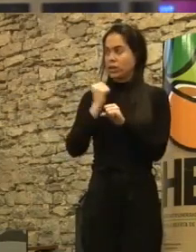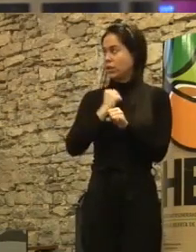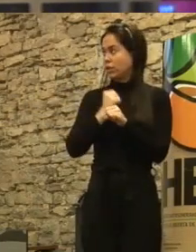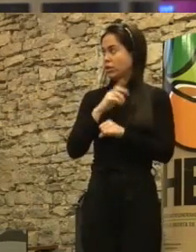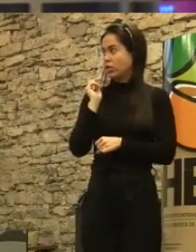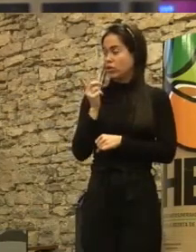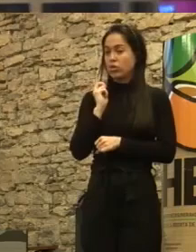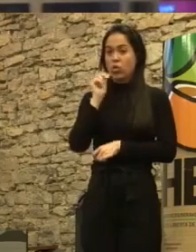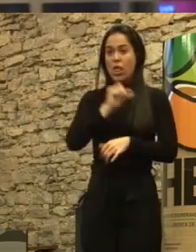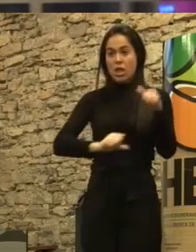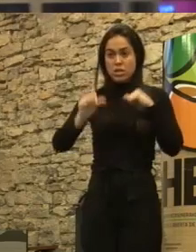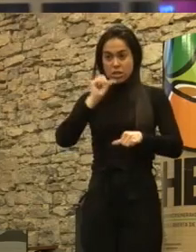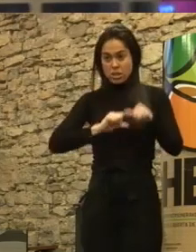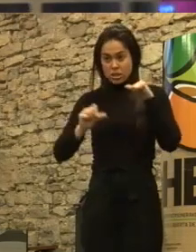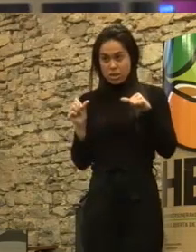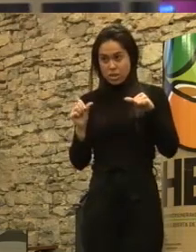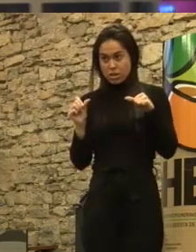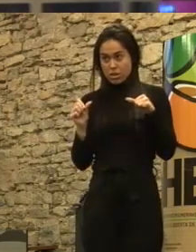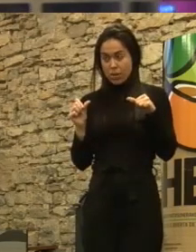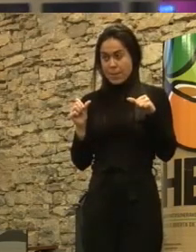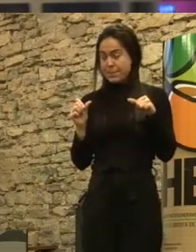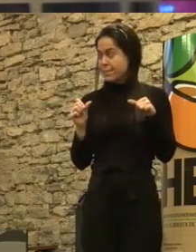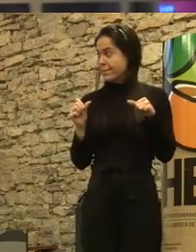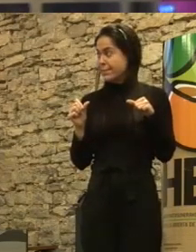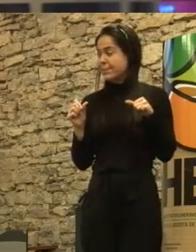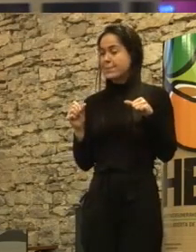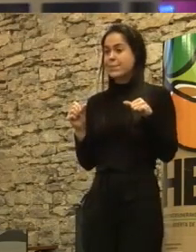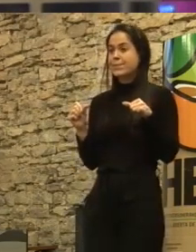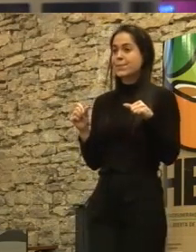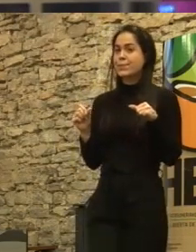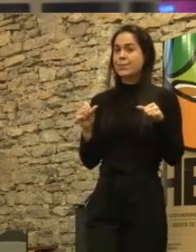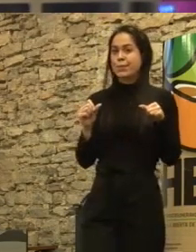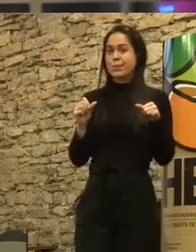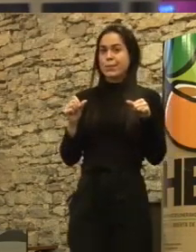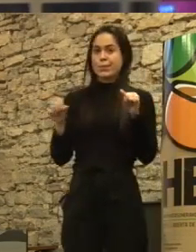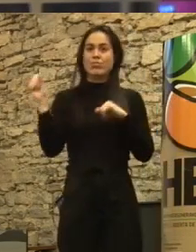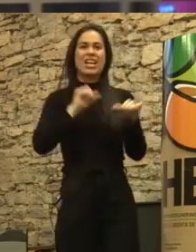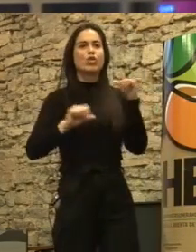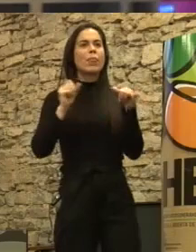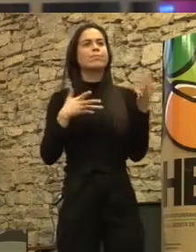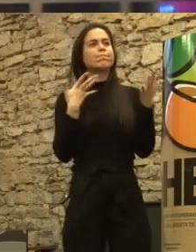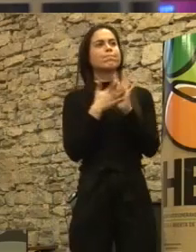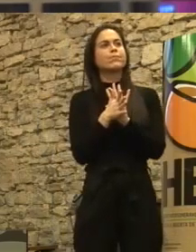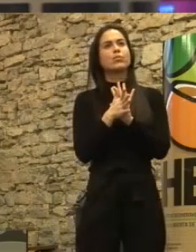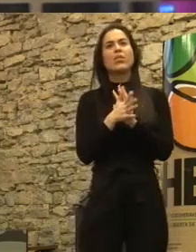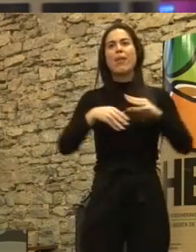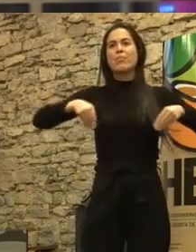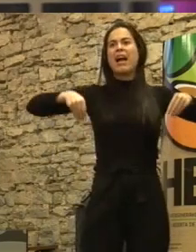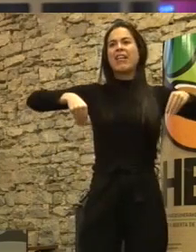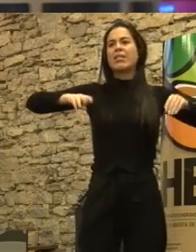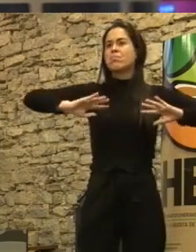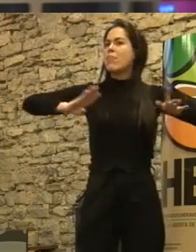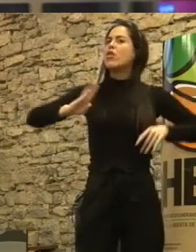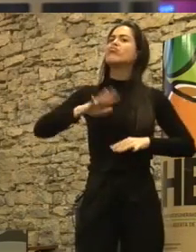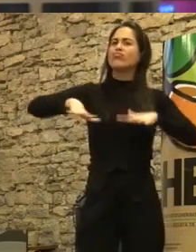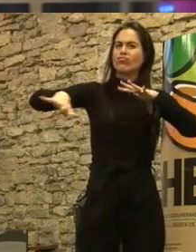No solo la asociación se compone, digamos, de movimiento detrás de la pancarta, pues eso, ¿no?